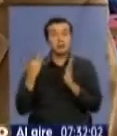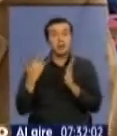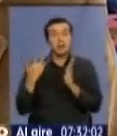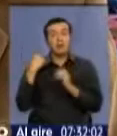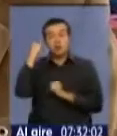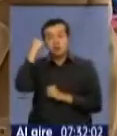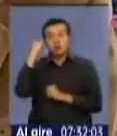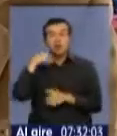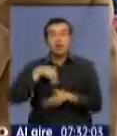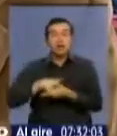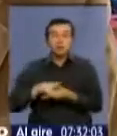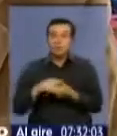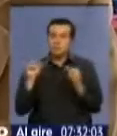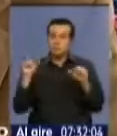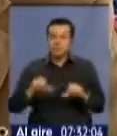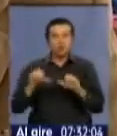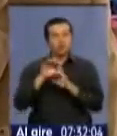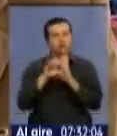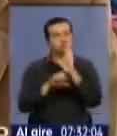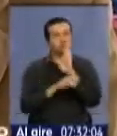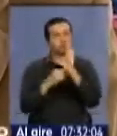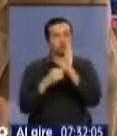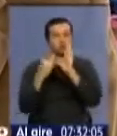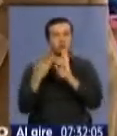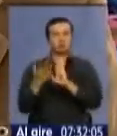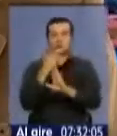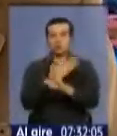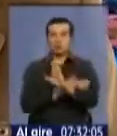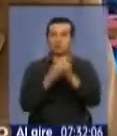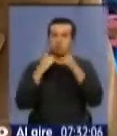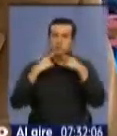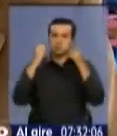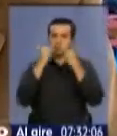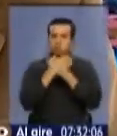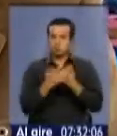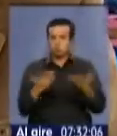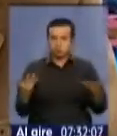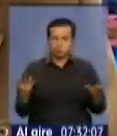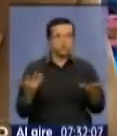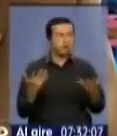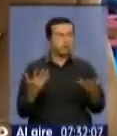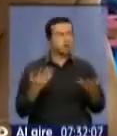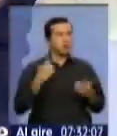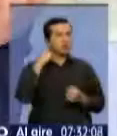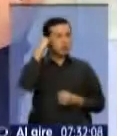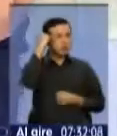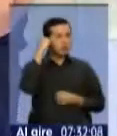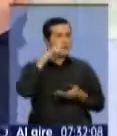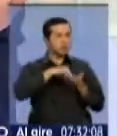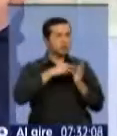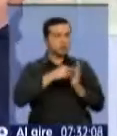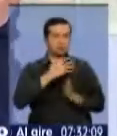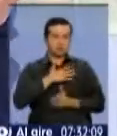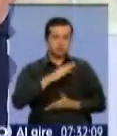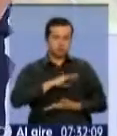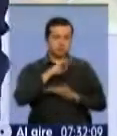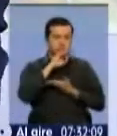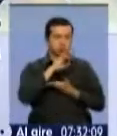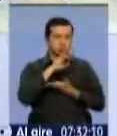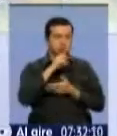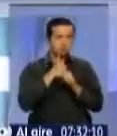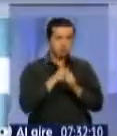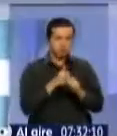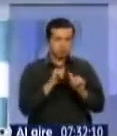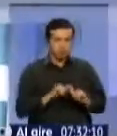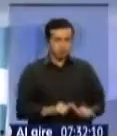al derecho. Eso ya la Corte Constitucional en el dictamen que dio cuando se... Pero ¿cuál es la esencia del derecho? El derecho es a ser elegido, ¿sí? No el derecho es a